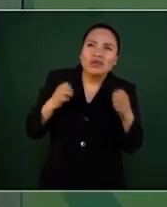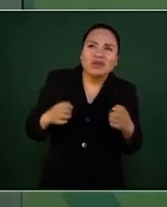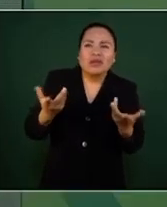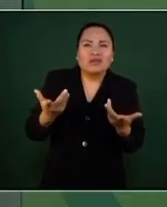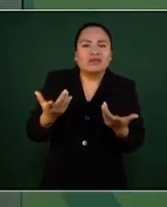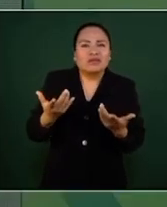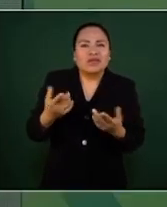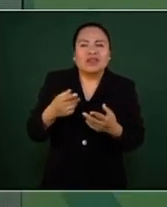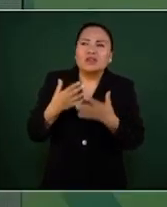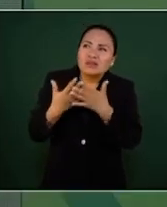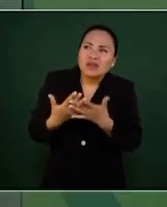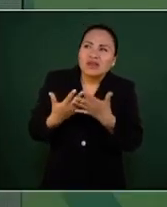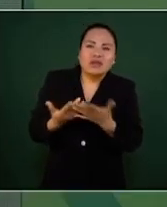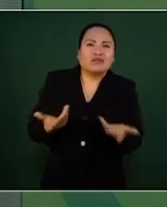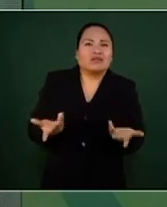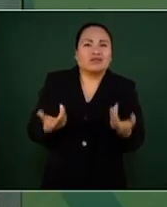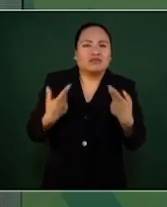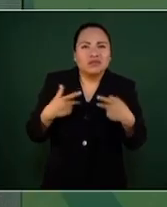Farsantes.